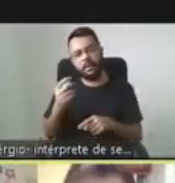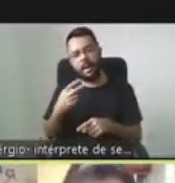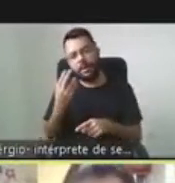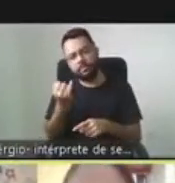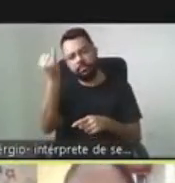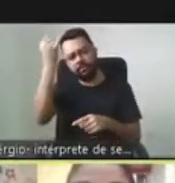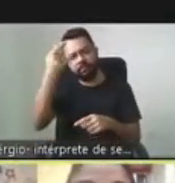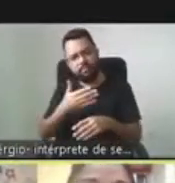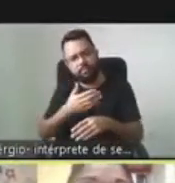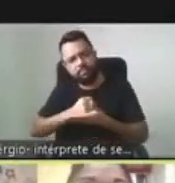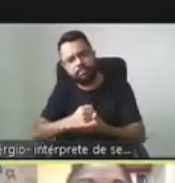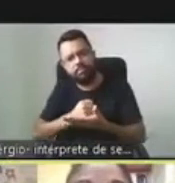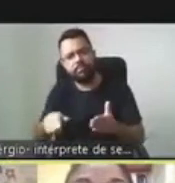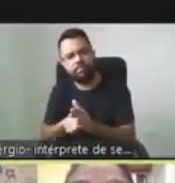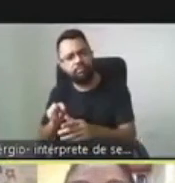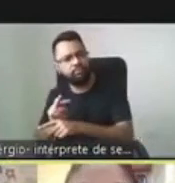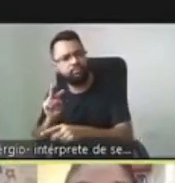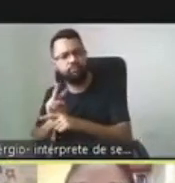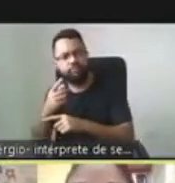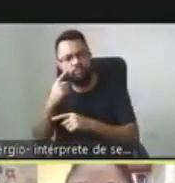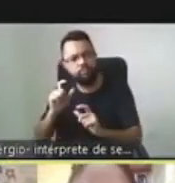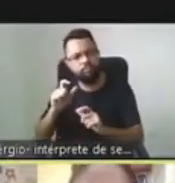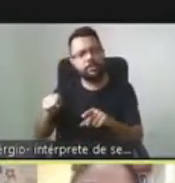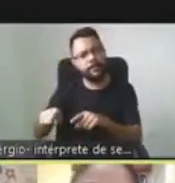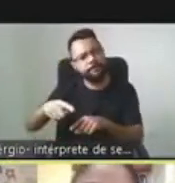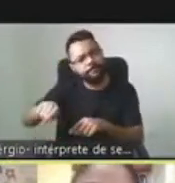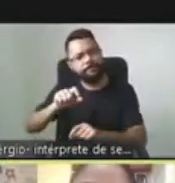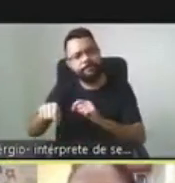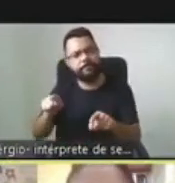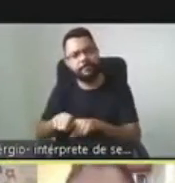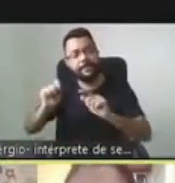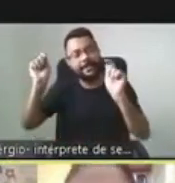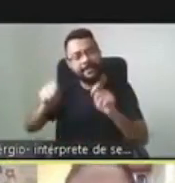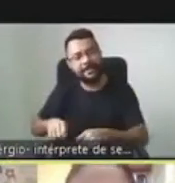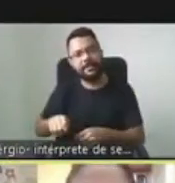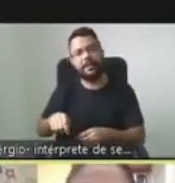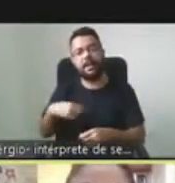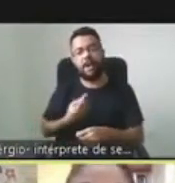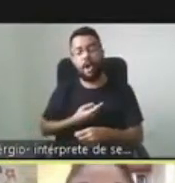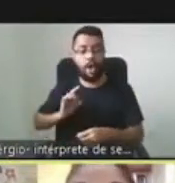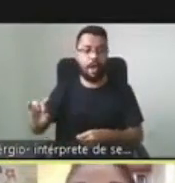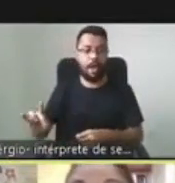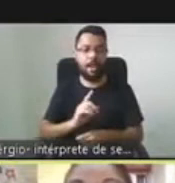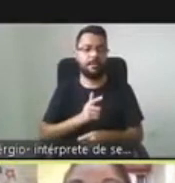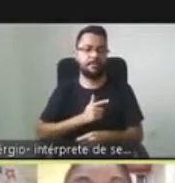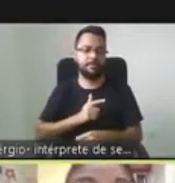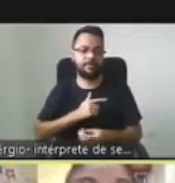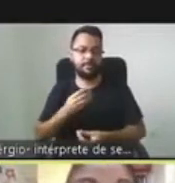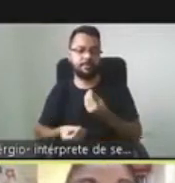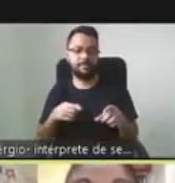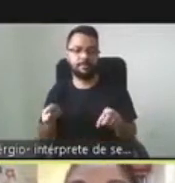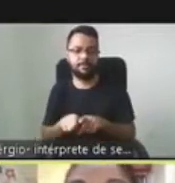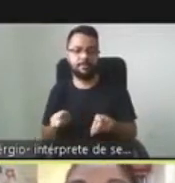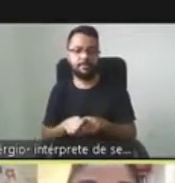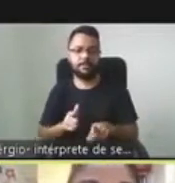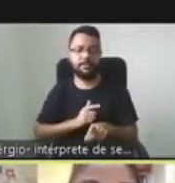en función de potenciar las capacidades que tenemos cada uno, y por supuesto la inclusión en